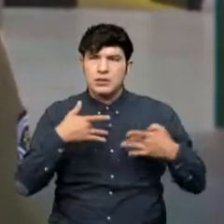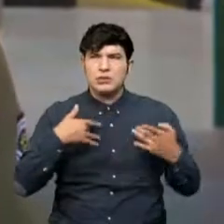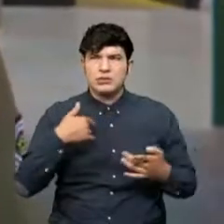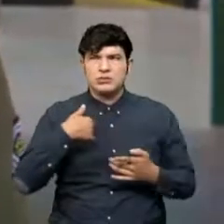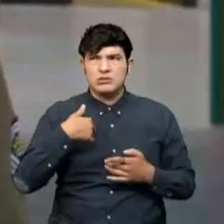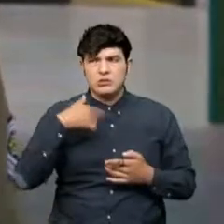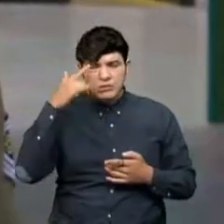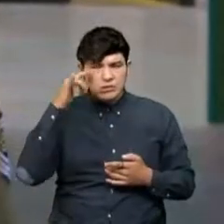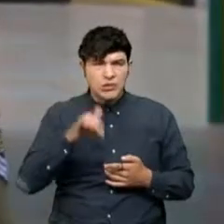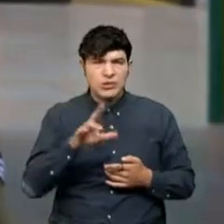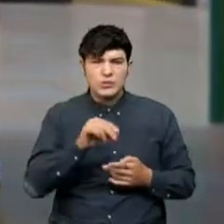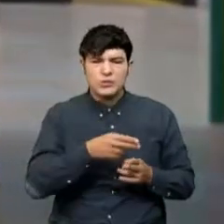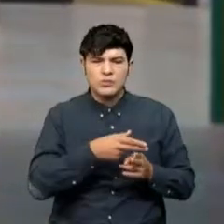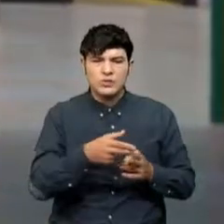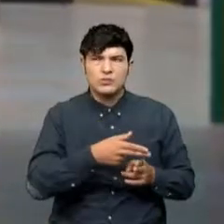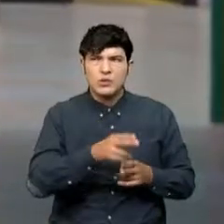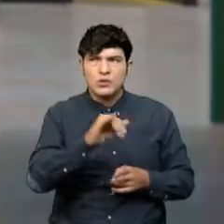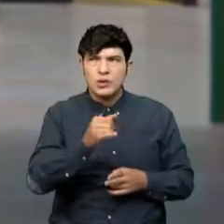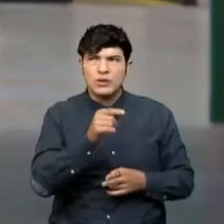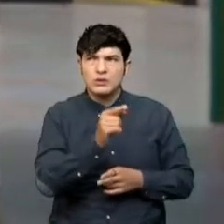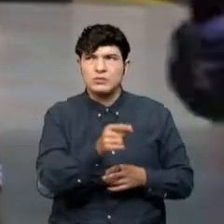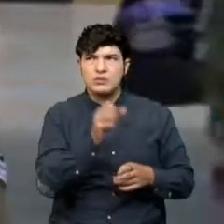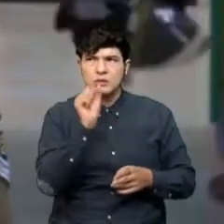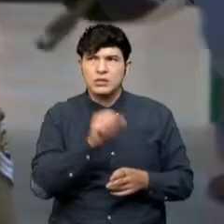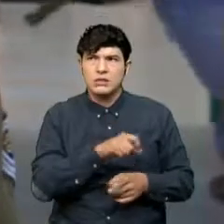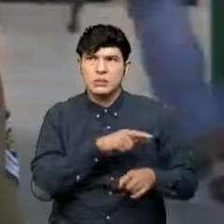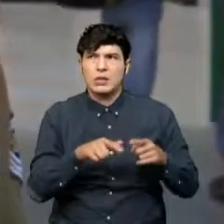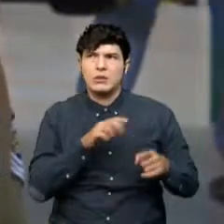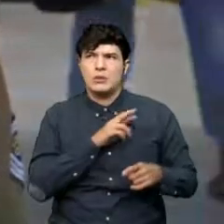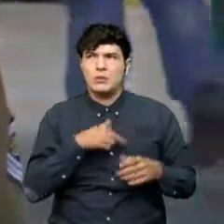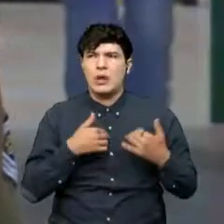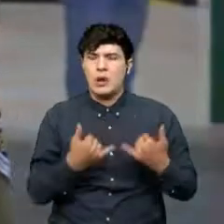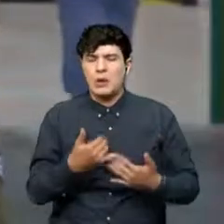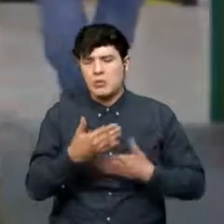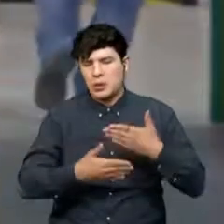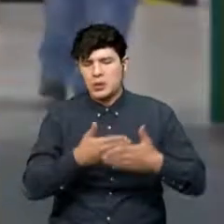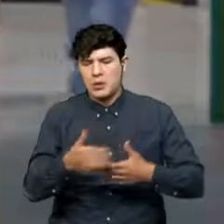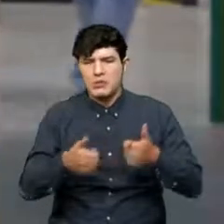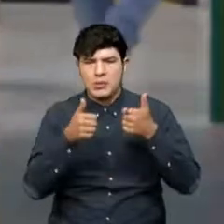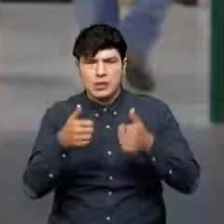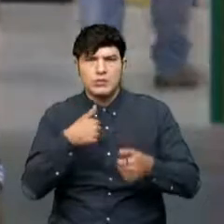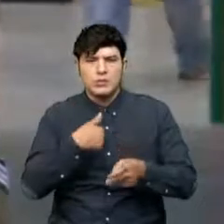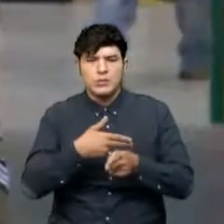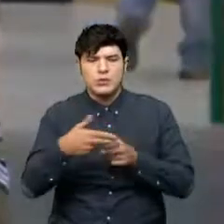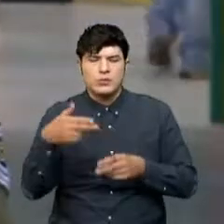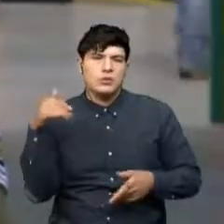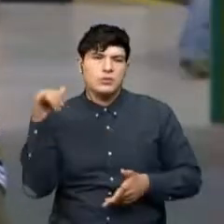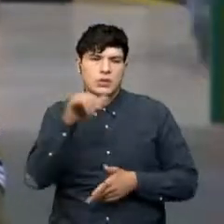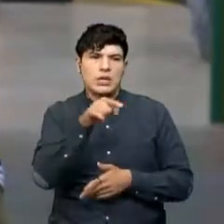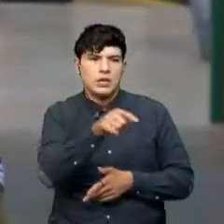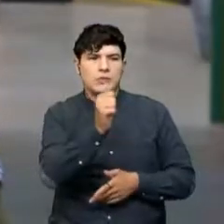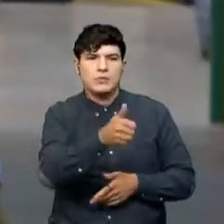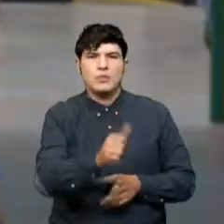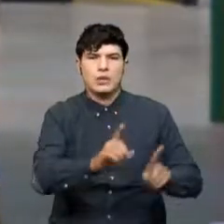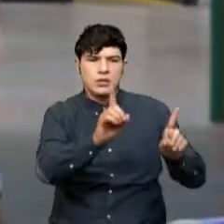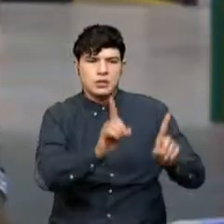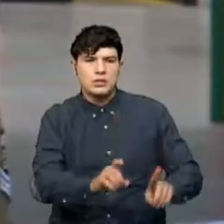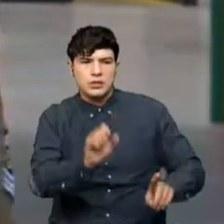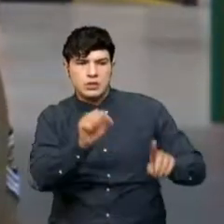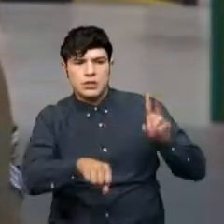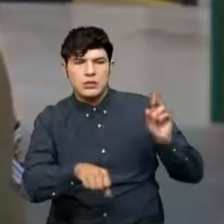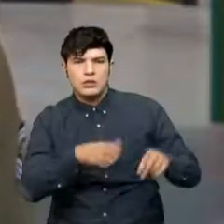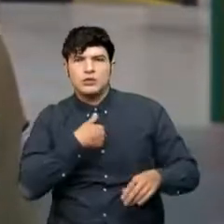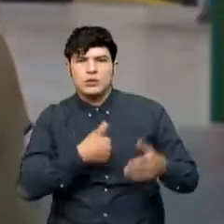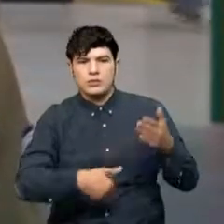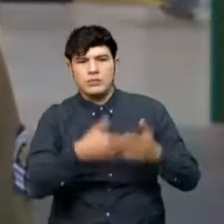creo que cicatriza el juego la herida en sí pero pero va moviendo muy bien supongo que sí que viajaré y bueno ya decidiremos si me da